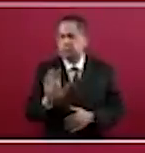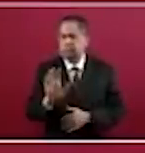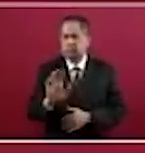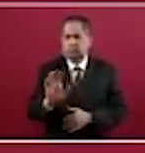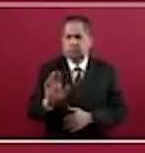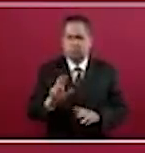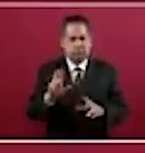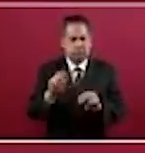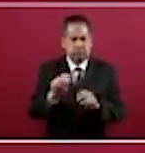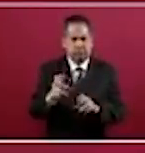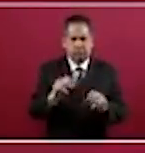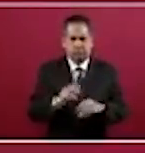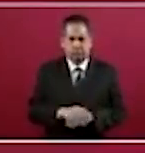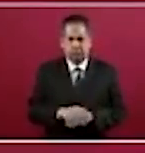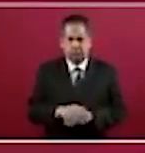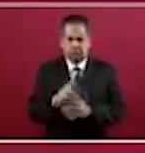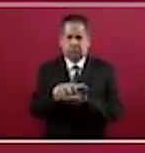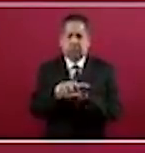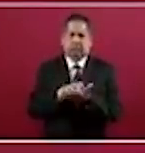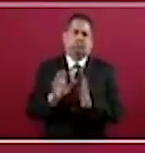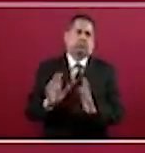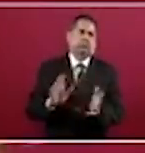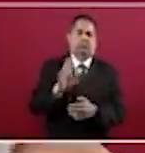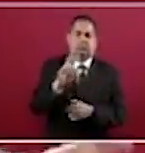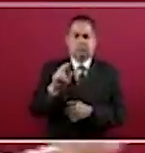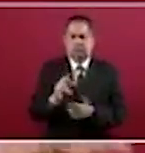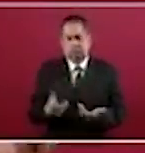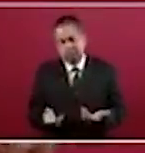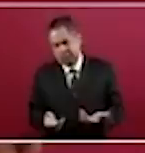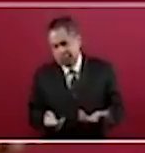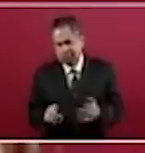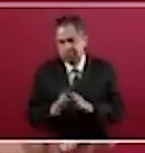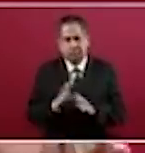aplica la austeridad en este caso. ¿Qué pasa? Que